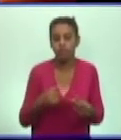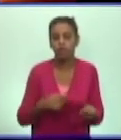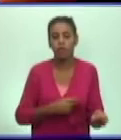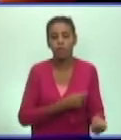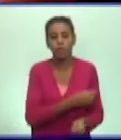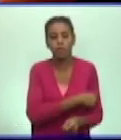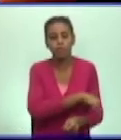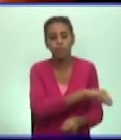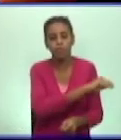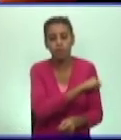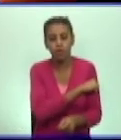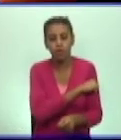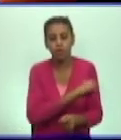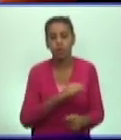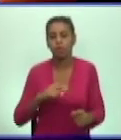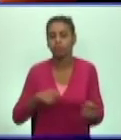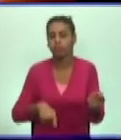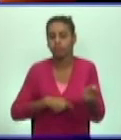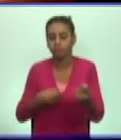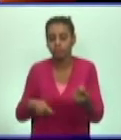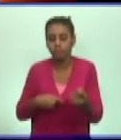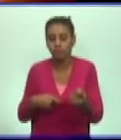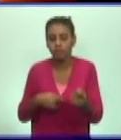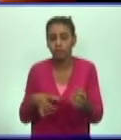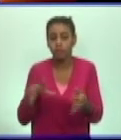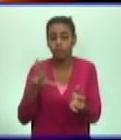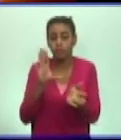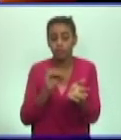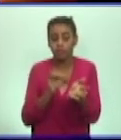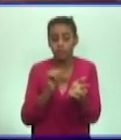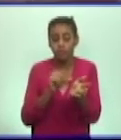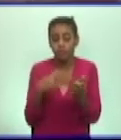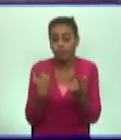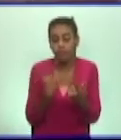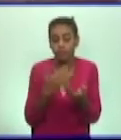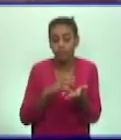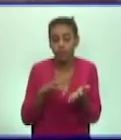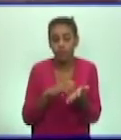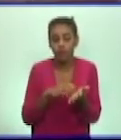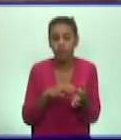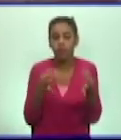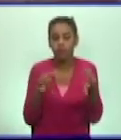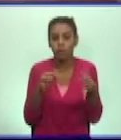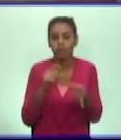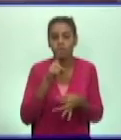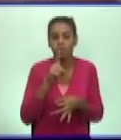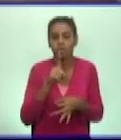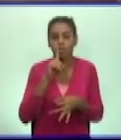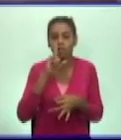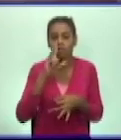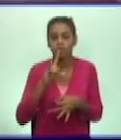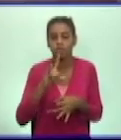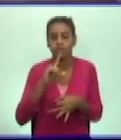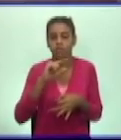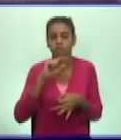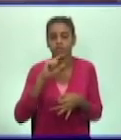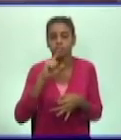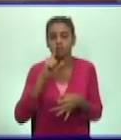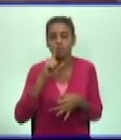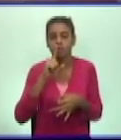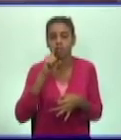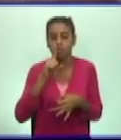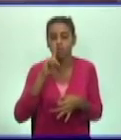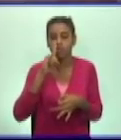esto de la página 162 del libro. Pero ante esta situación, el presidente del país, una vez más, Ho Chi